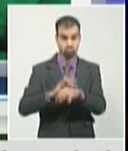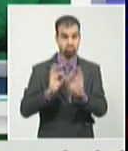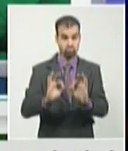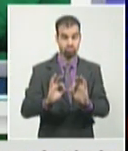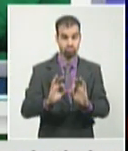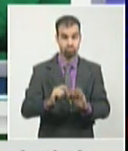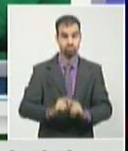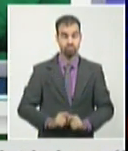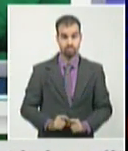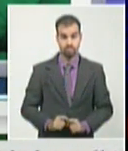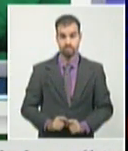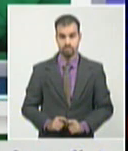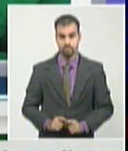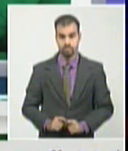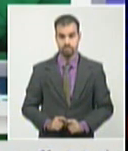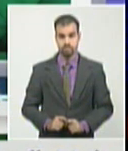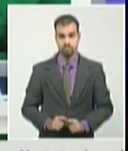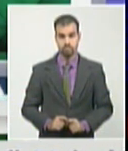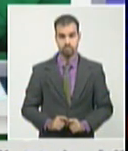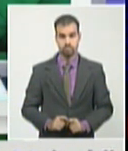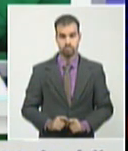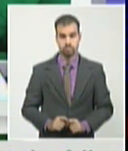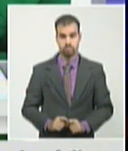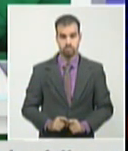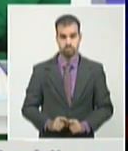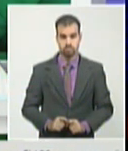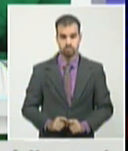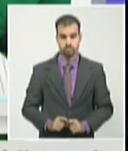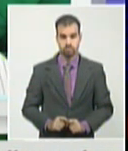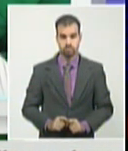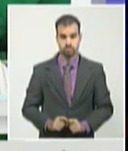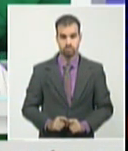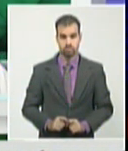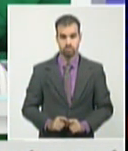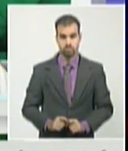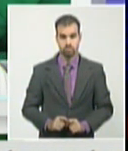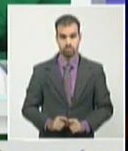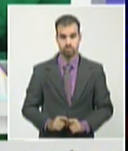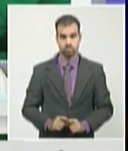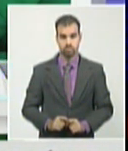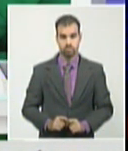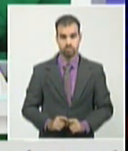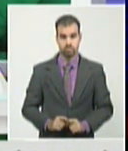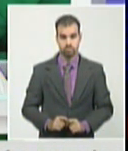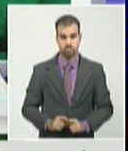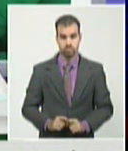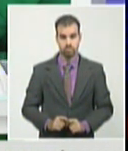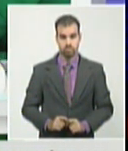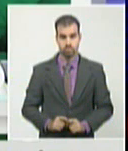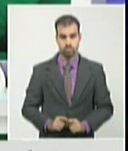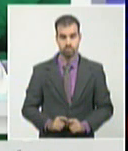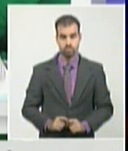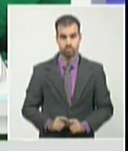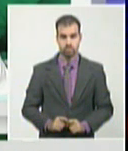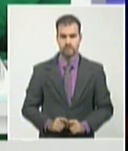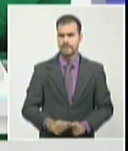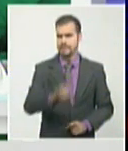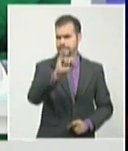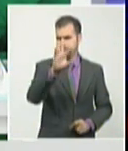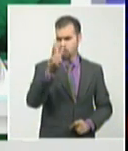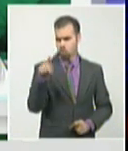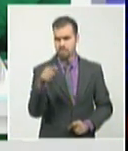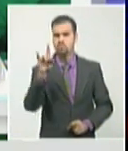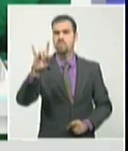y el 63 9% de todos los confirmados acumulado puede han